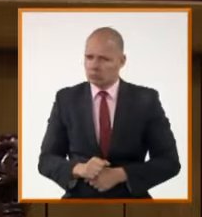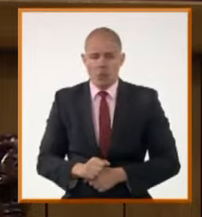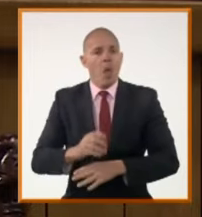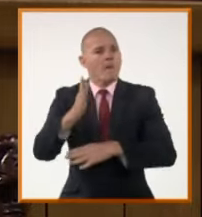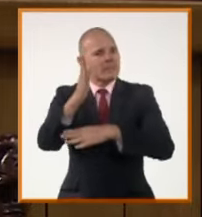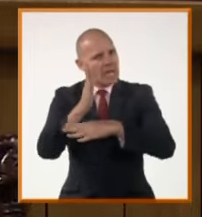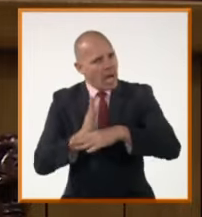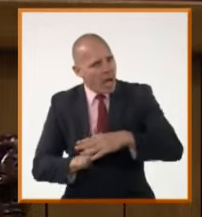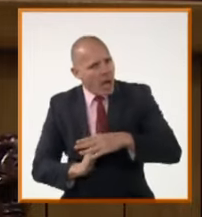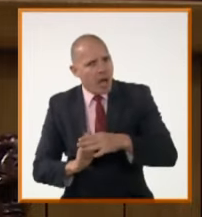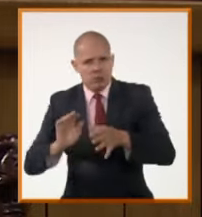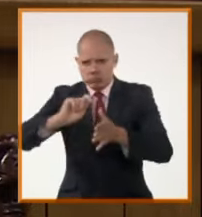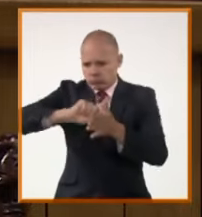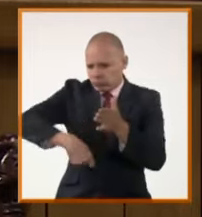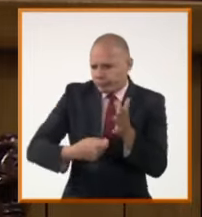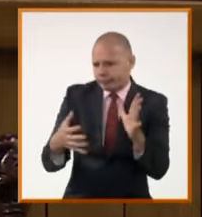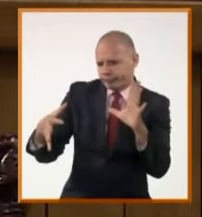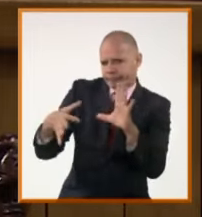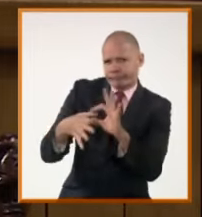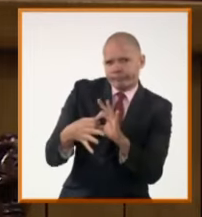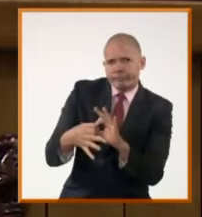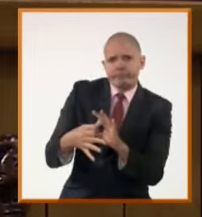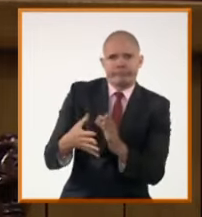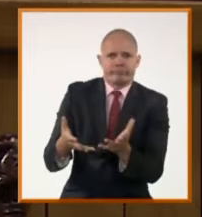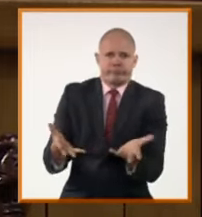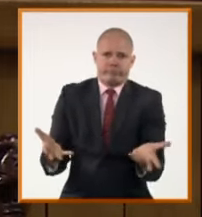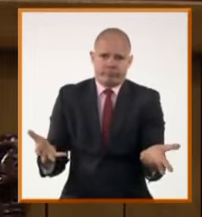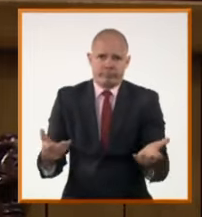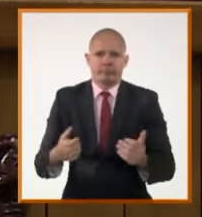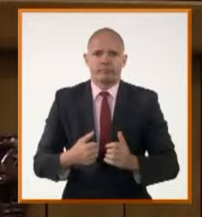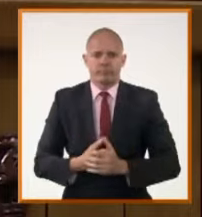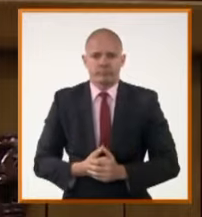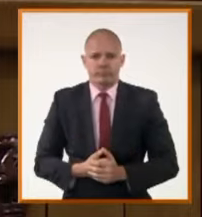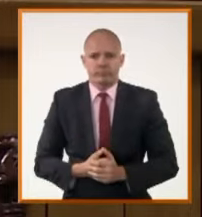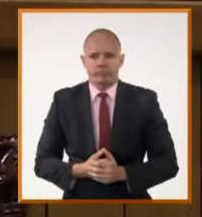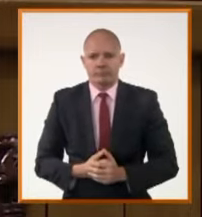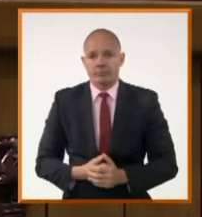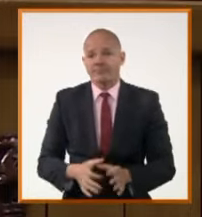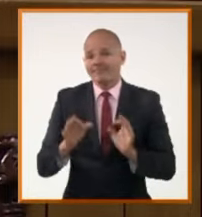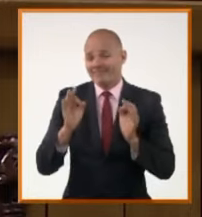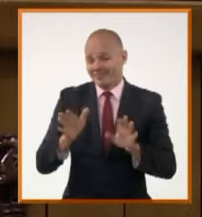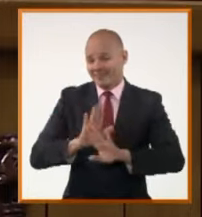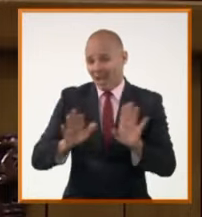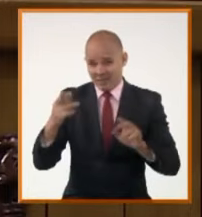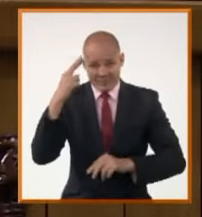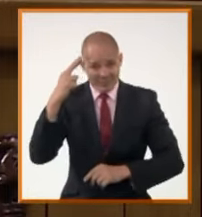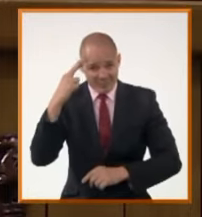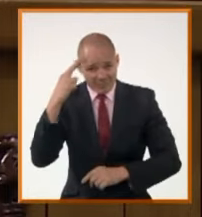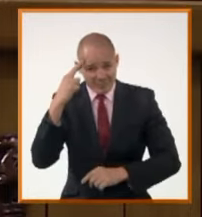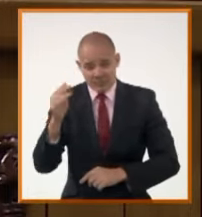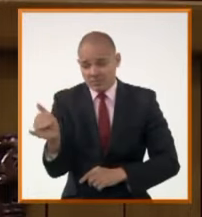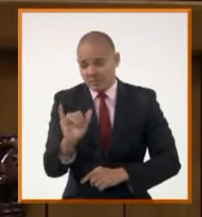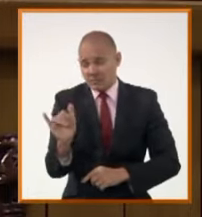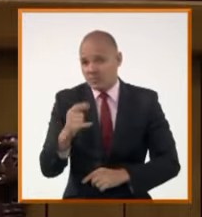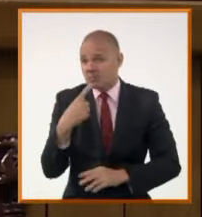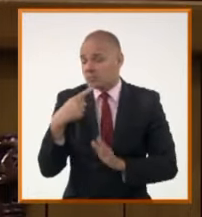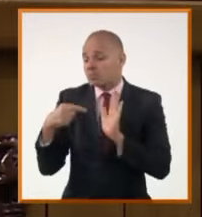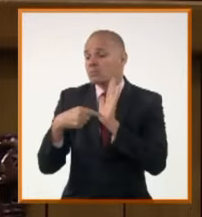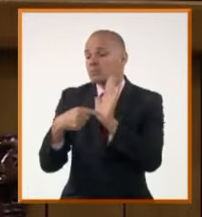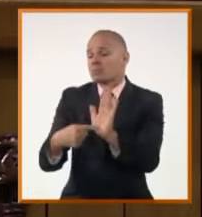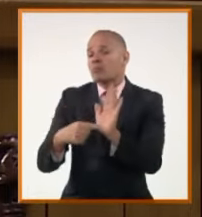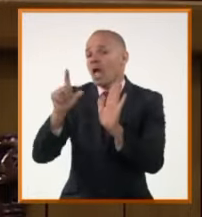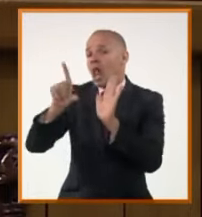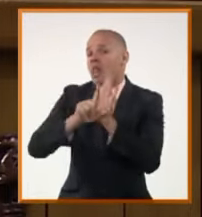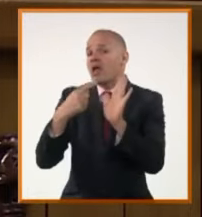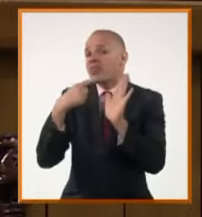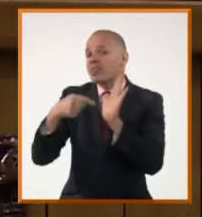de las normas, que además es un proceso que se ha hecho con calma, a partir de lo que decían las propias normas, que es a los 2 años,